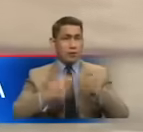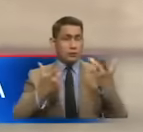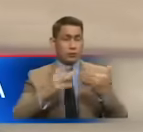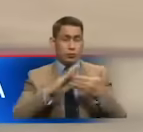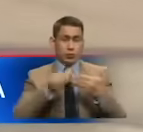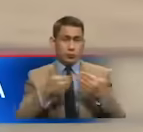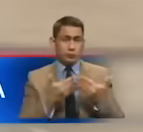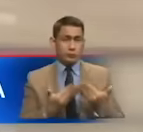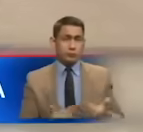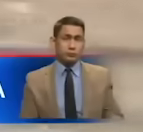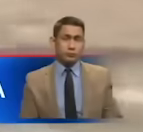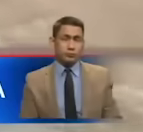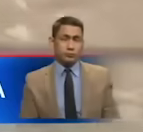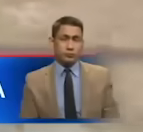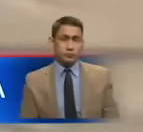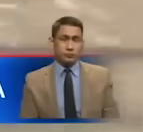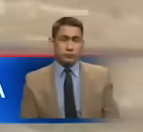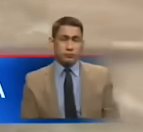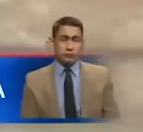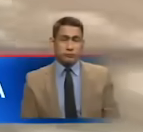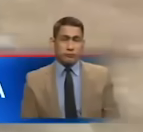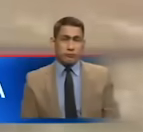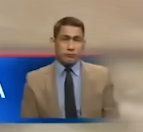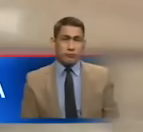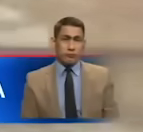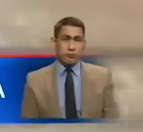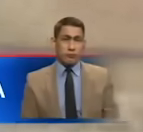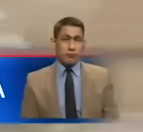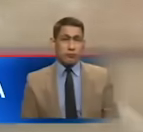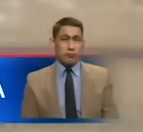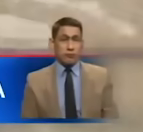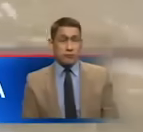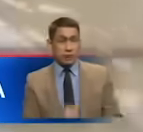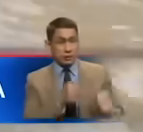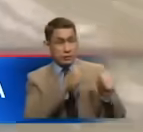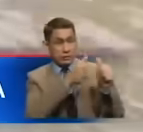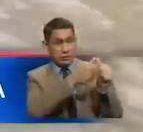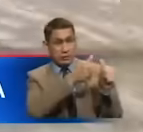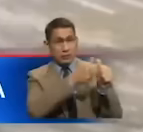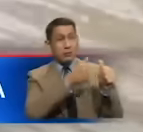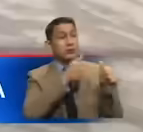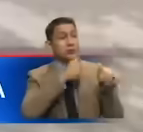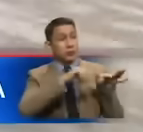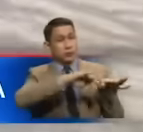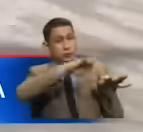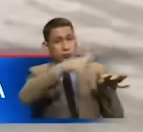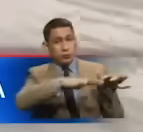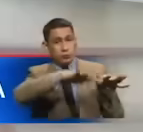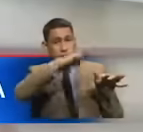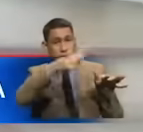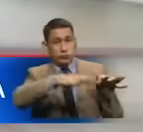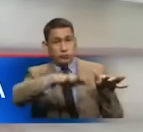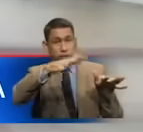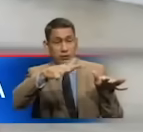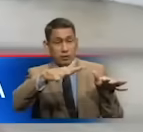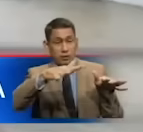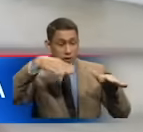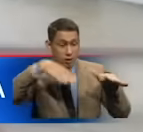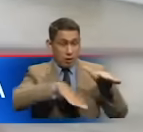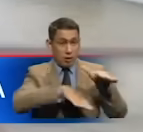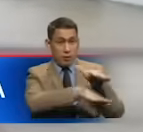todito. El problema es la laguna que existe acá al fondo. Hay una tubería que se